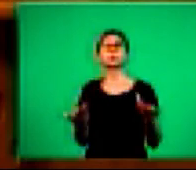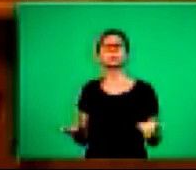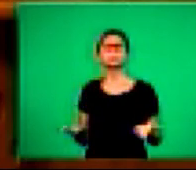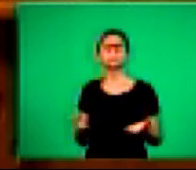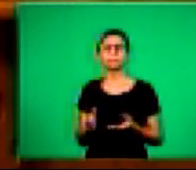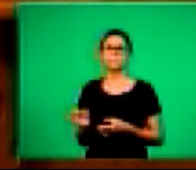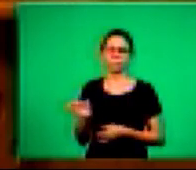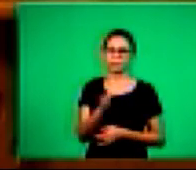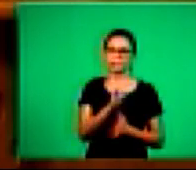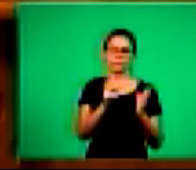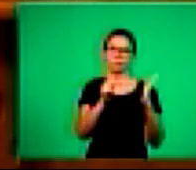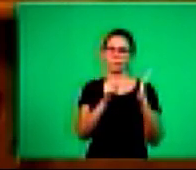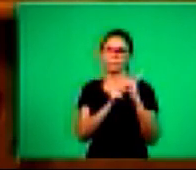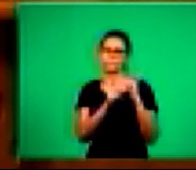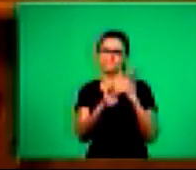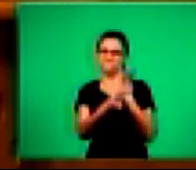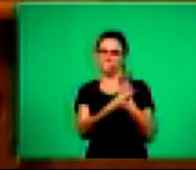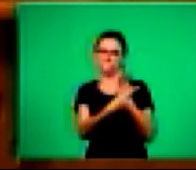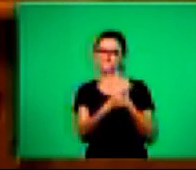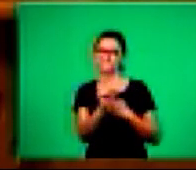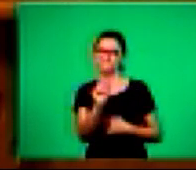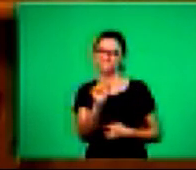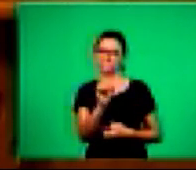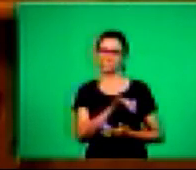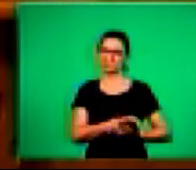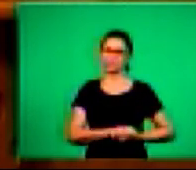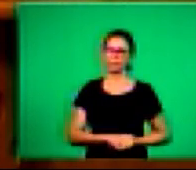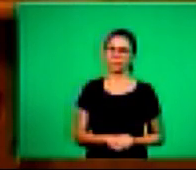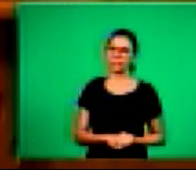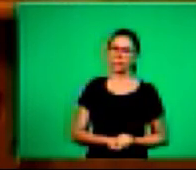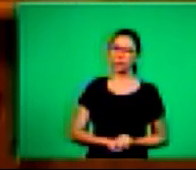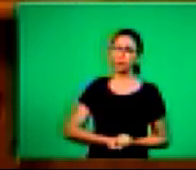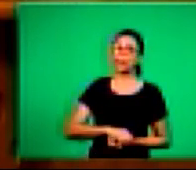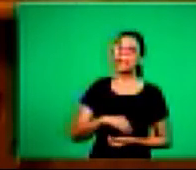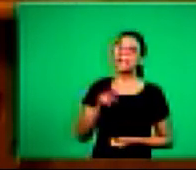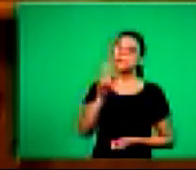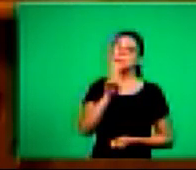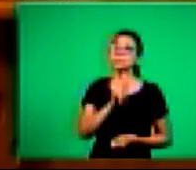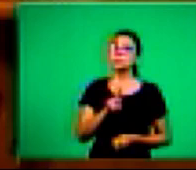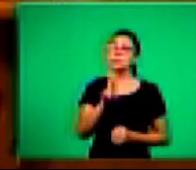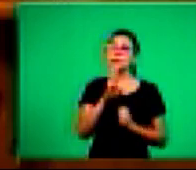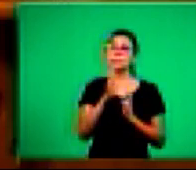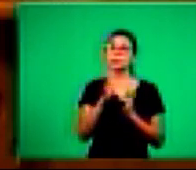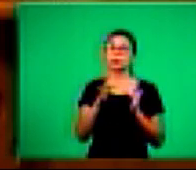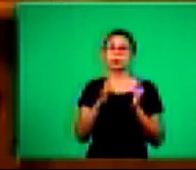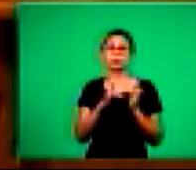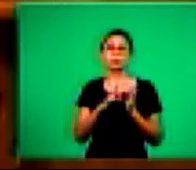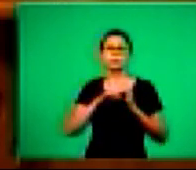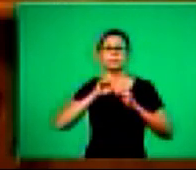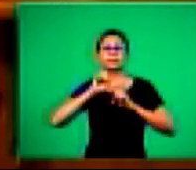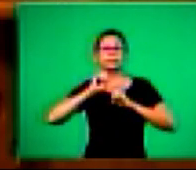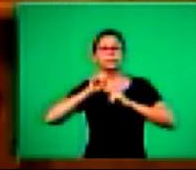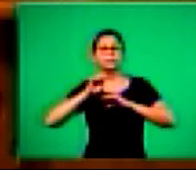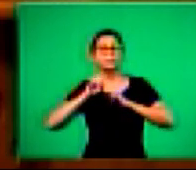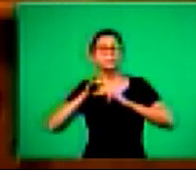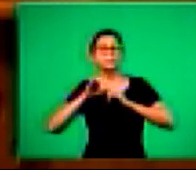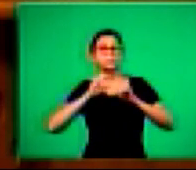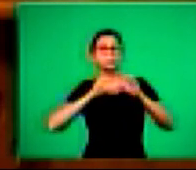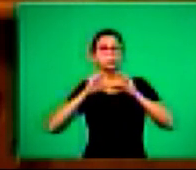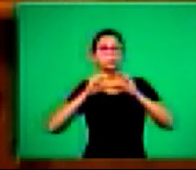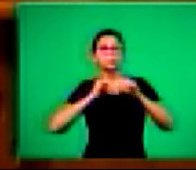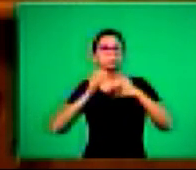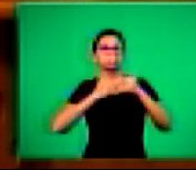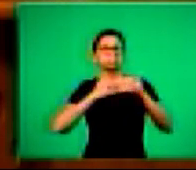parábola es la manera como el señor jesús usaba para comunicar